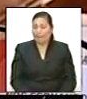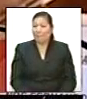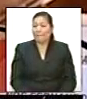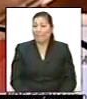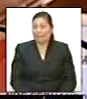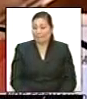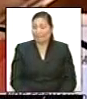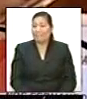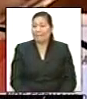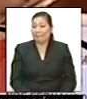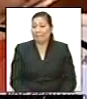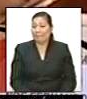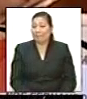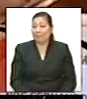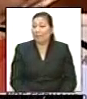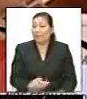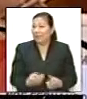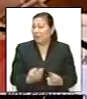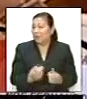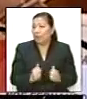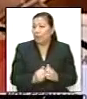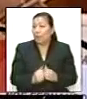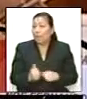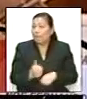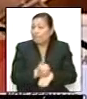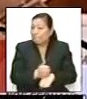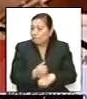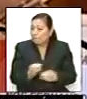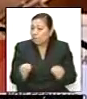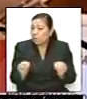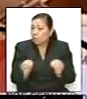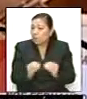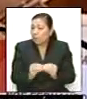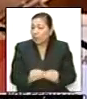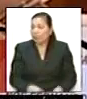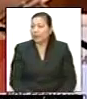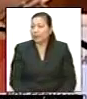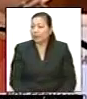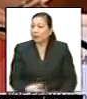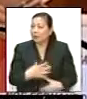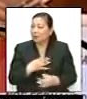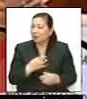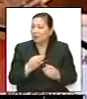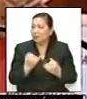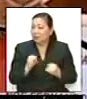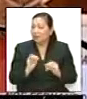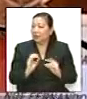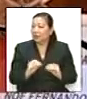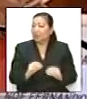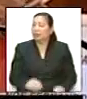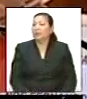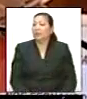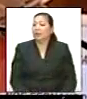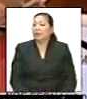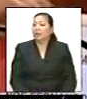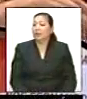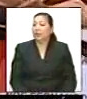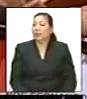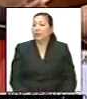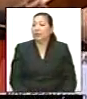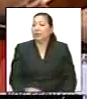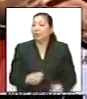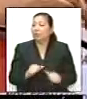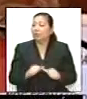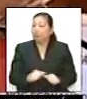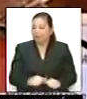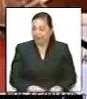asociados o... Sí, exacto. No me queda muy claro si los asociados, en qué, cuál es su diferencia de observadores o miembros